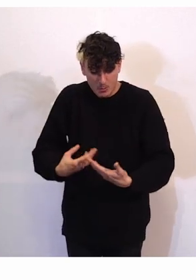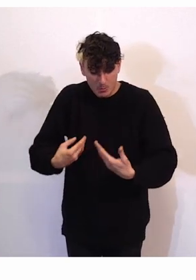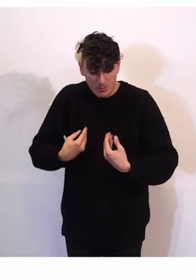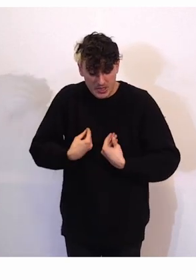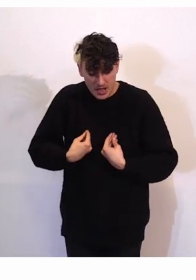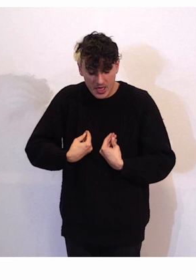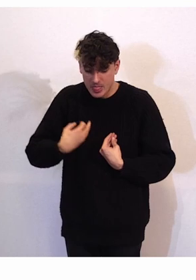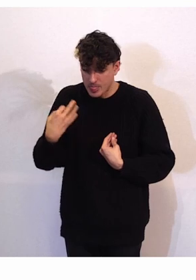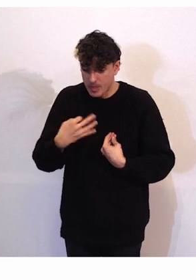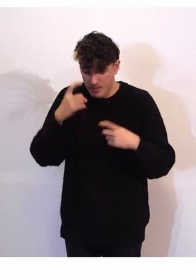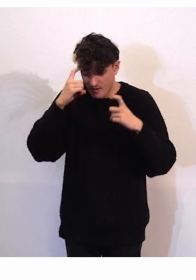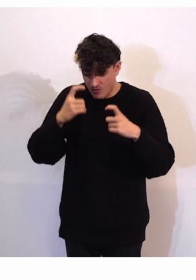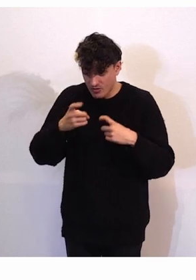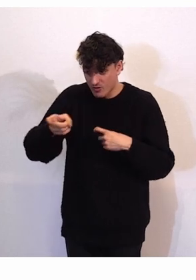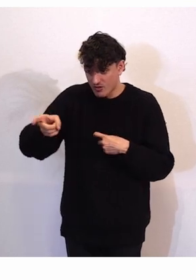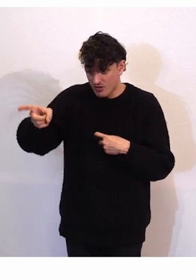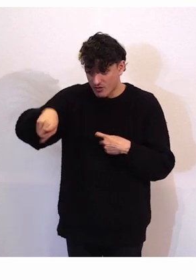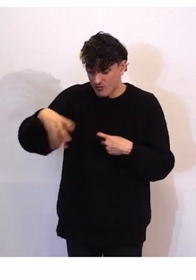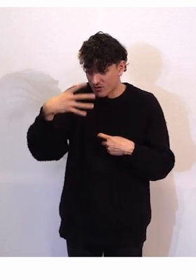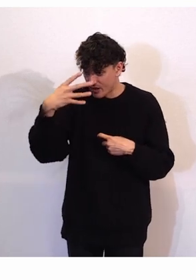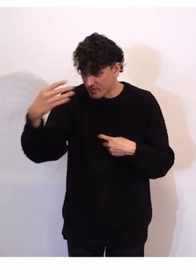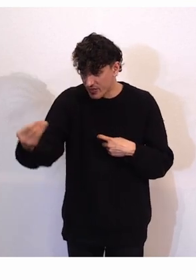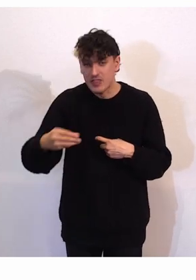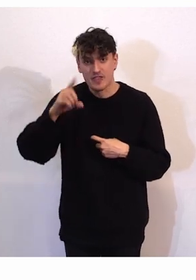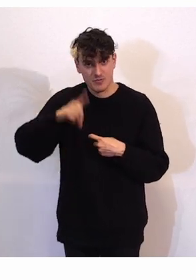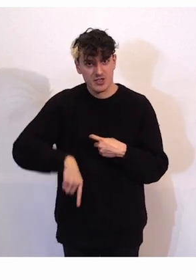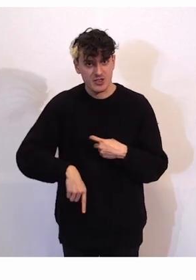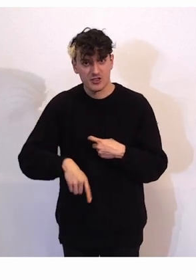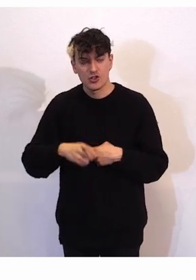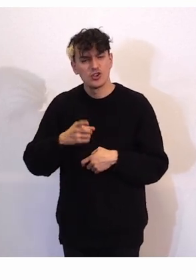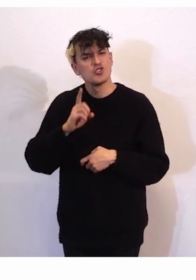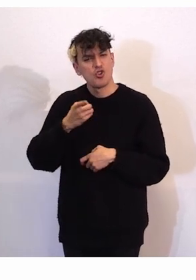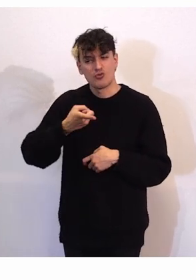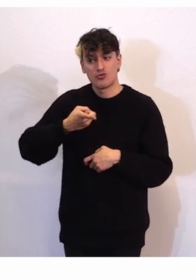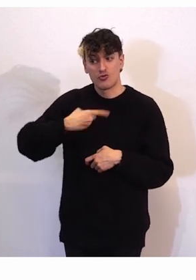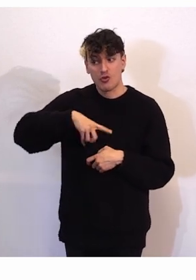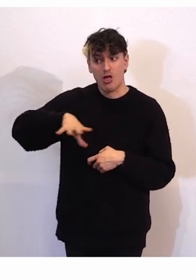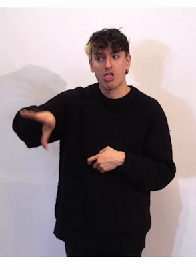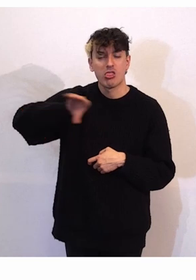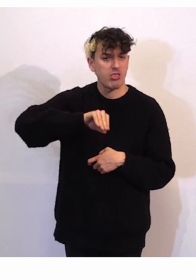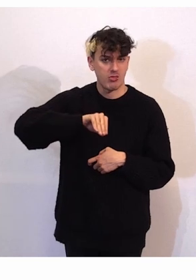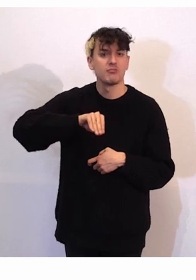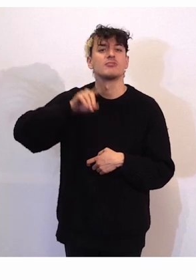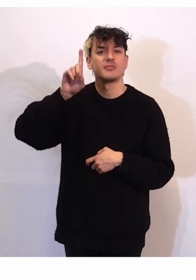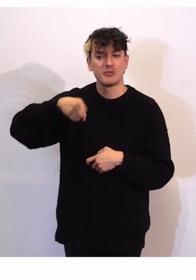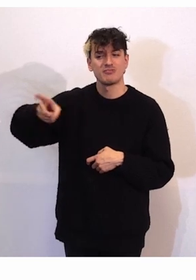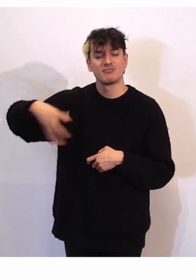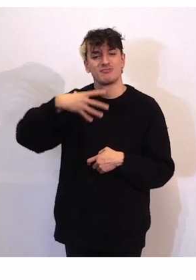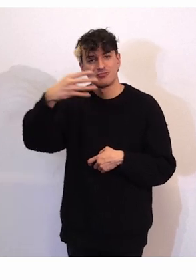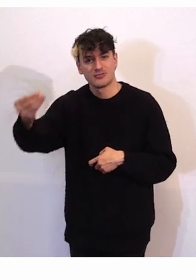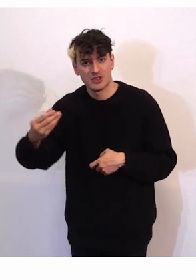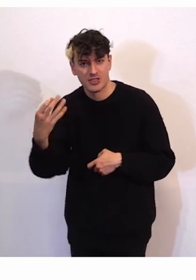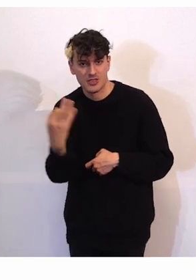nos comprendan, porque no es solo comprenderlos a ellos, es que nosotros tenemos que hacernos comprender. Y ahí también es muy importante lo